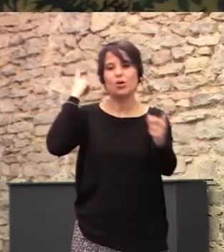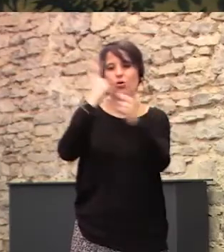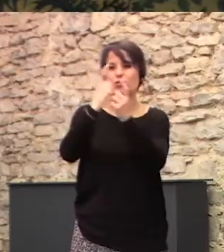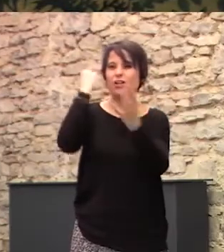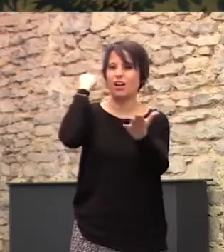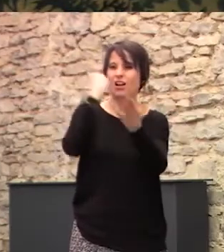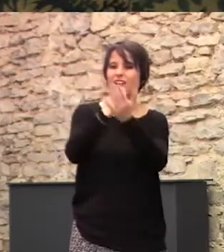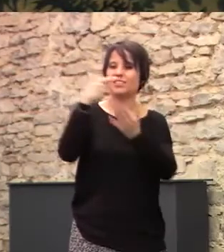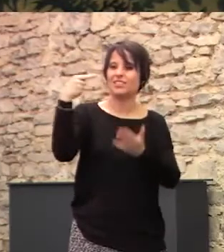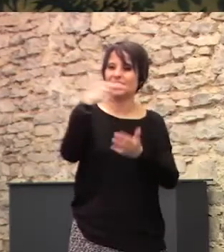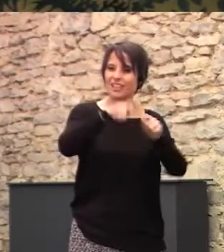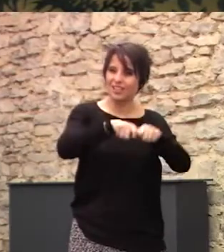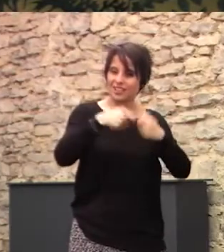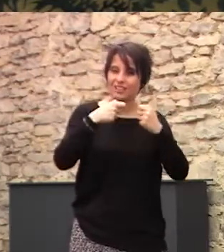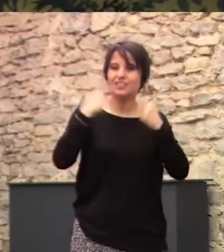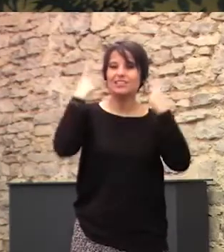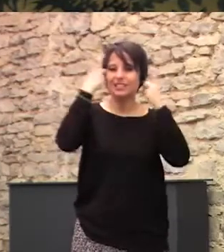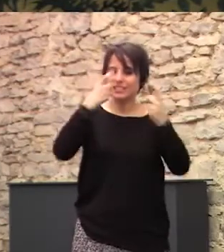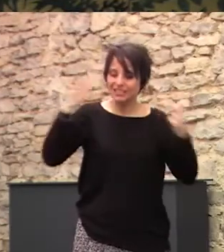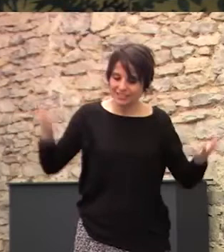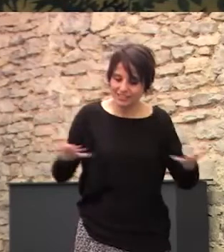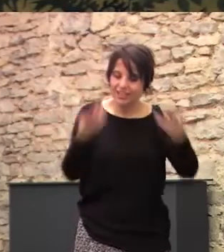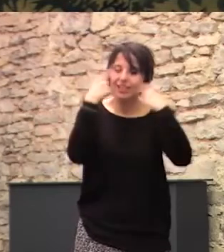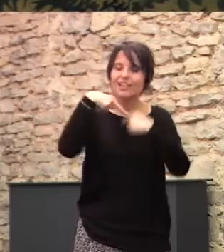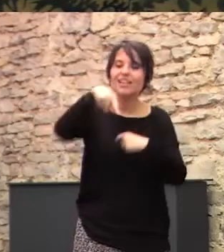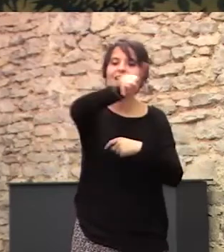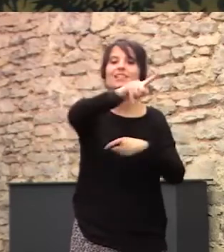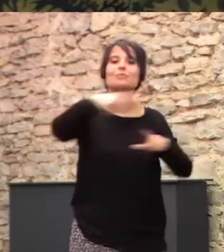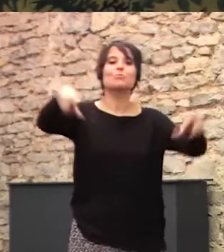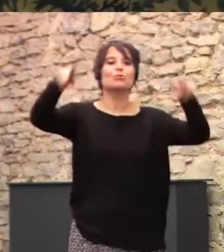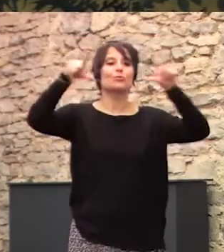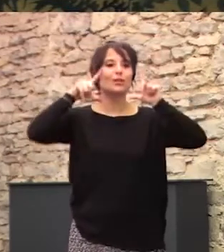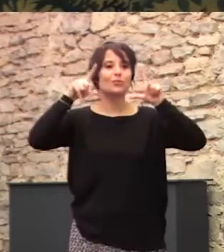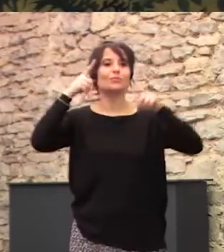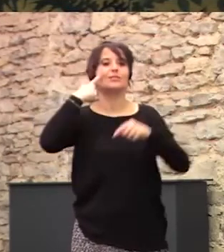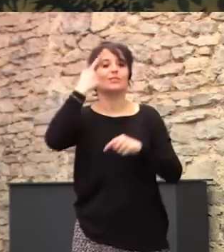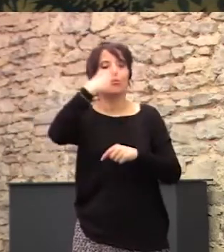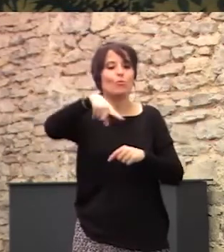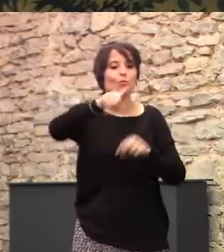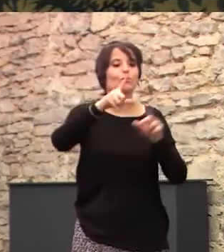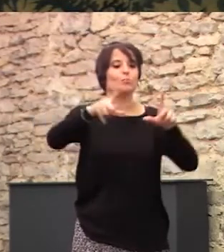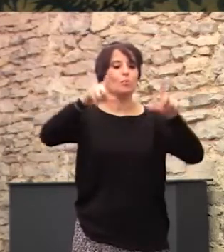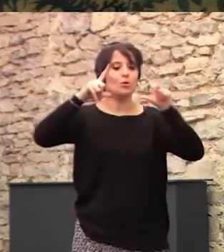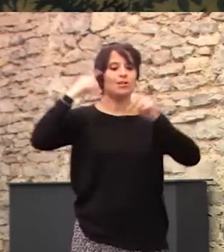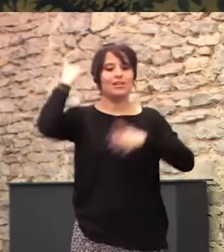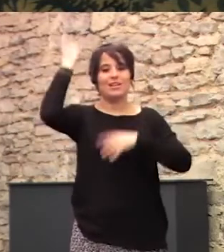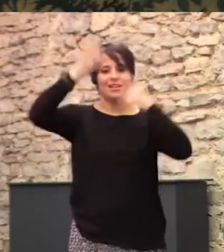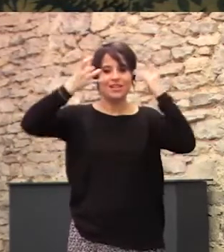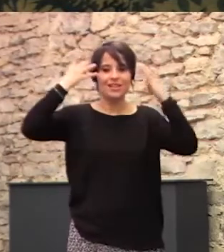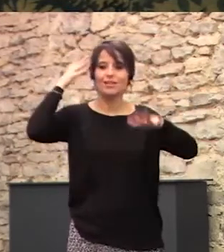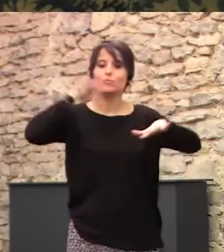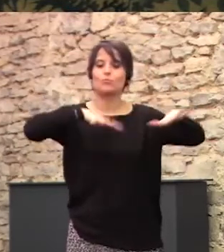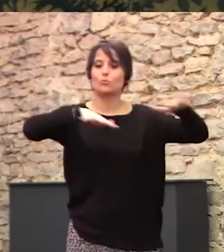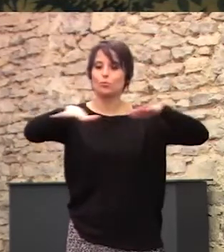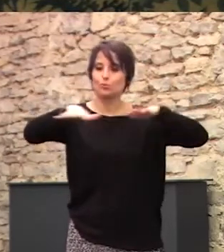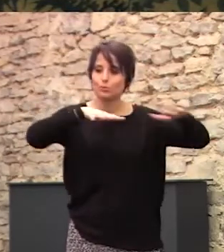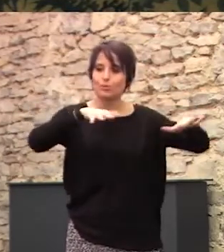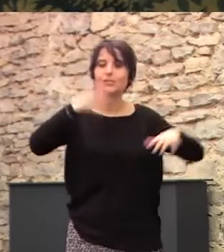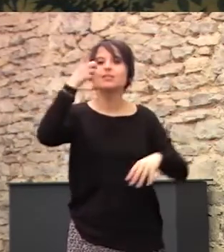estereotipos, intentar animarlas a que sean ellas las protagonistas de las iniciativas, de los movimientos, de